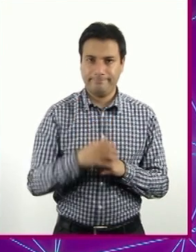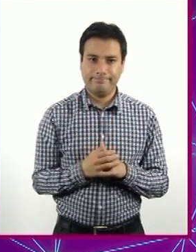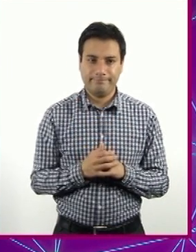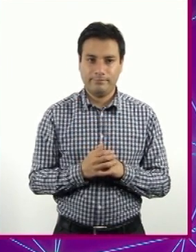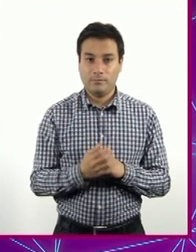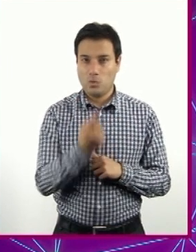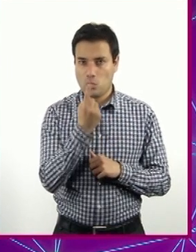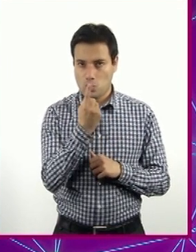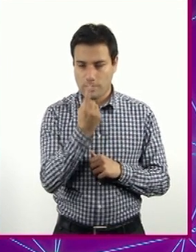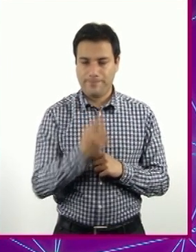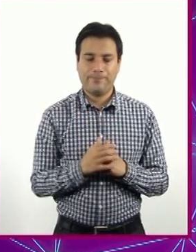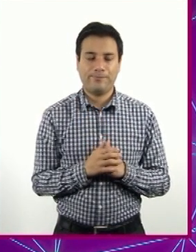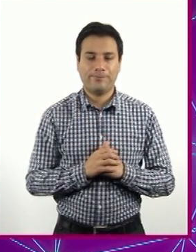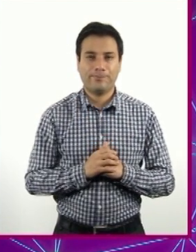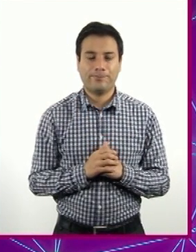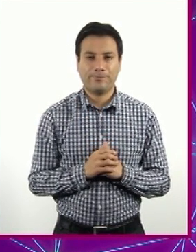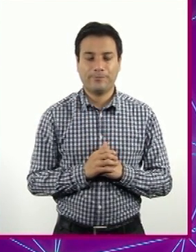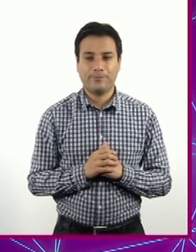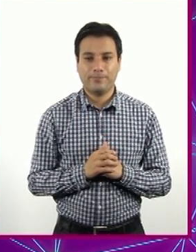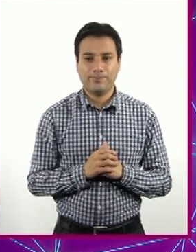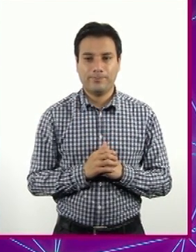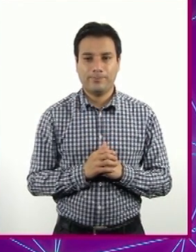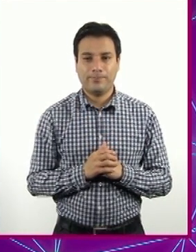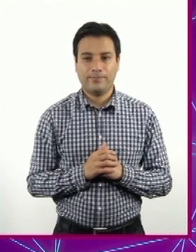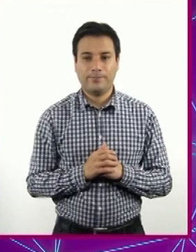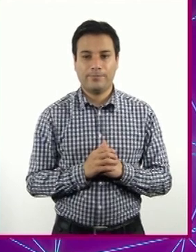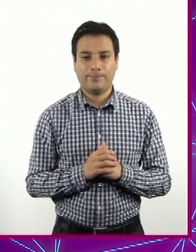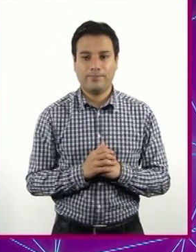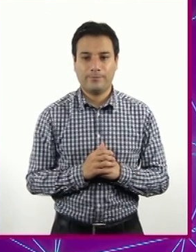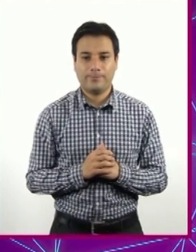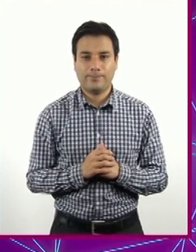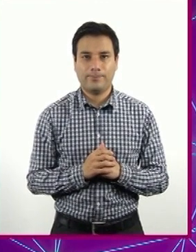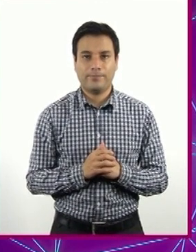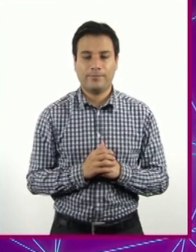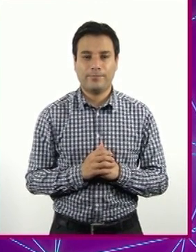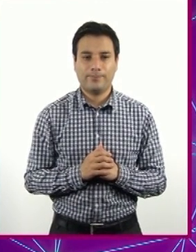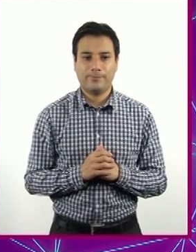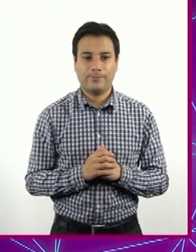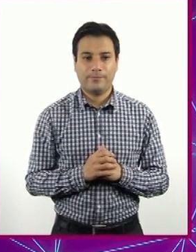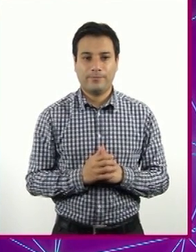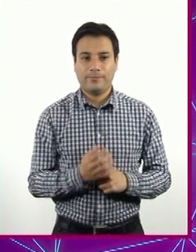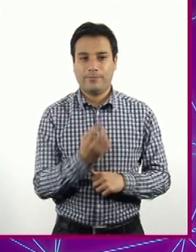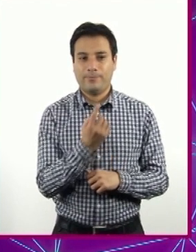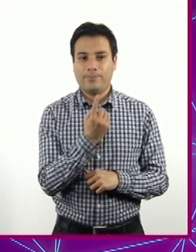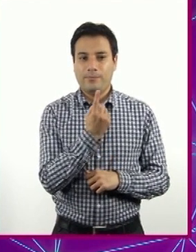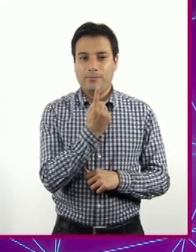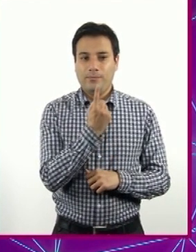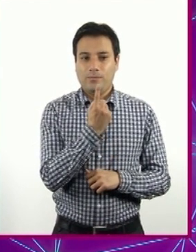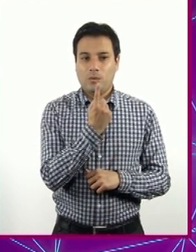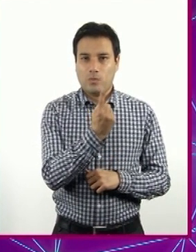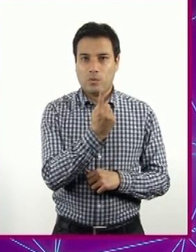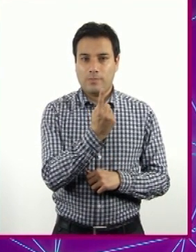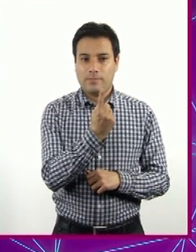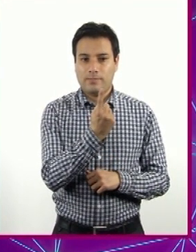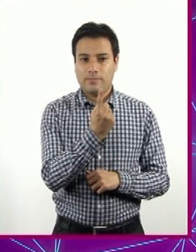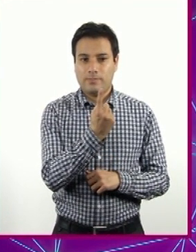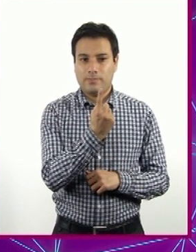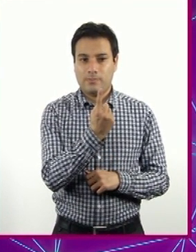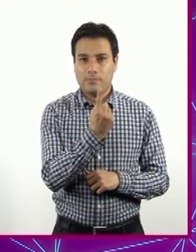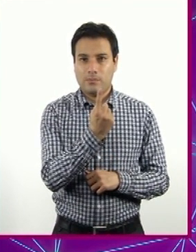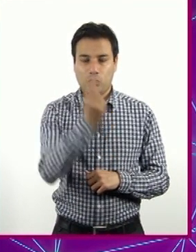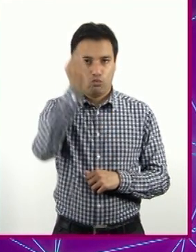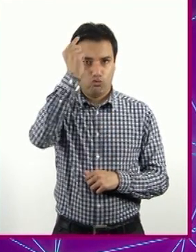1 en la expresión algebraica. De modo que nos queda 1 al cuadrado más